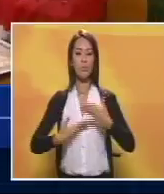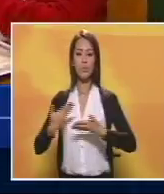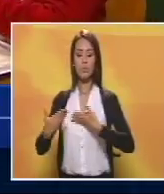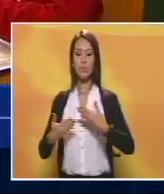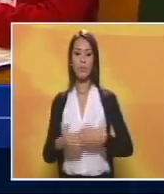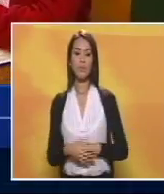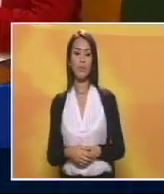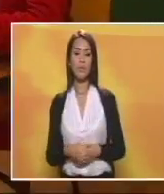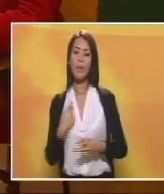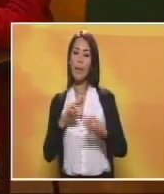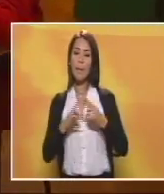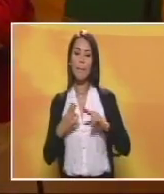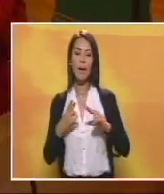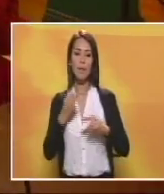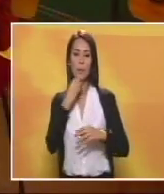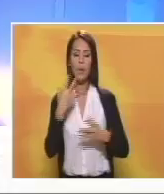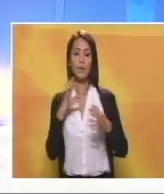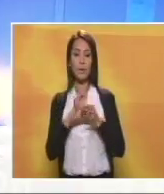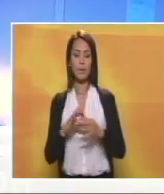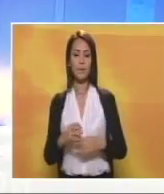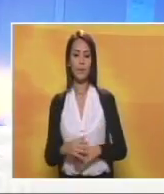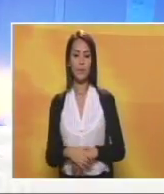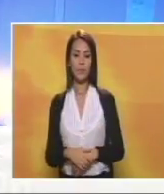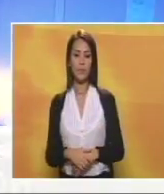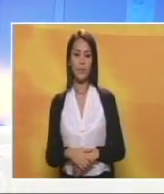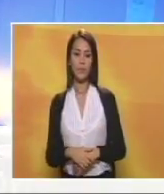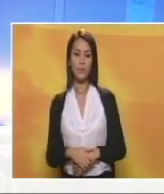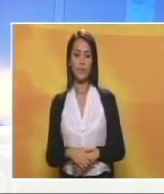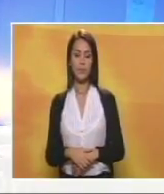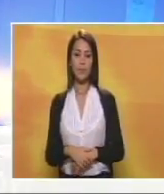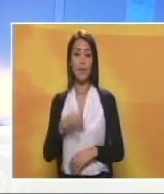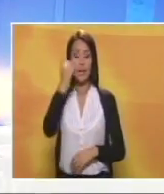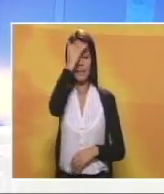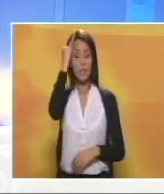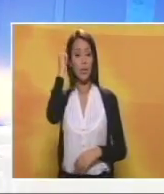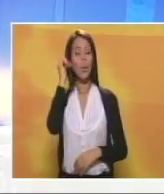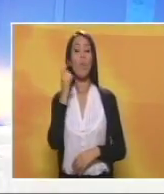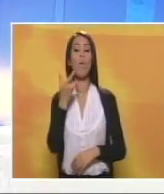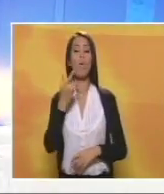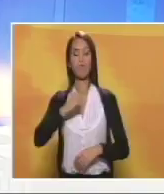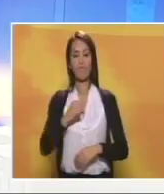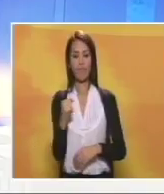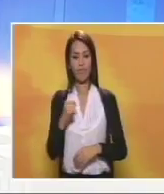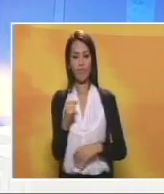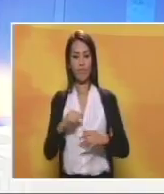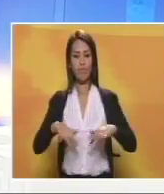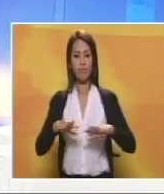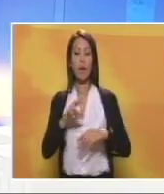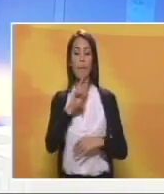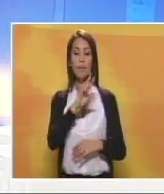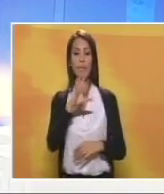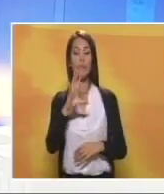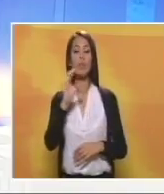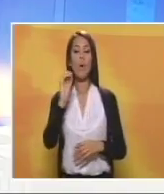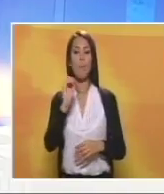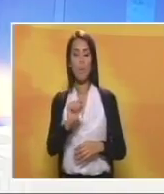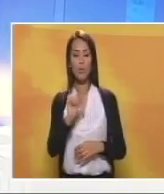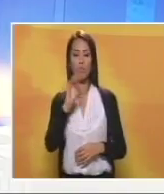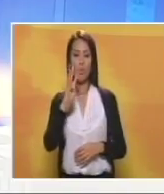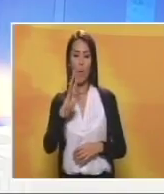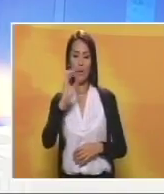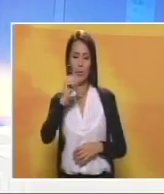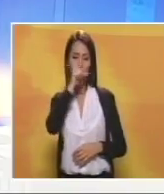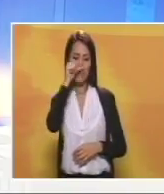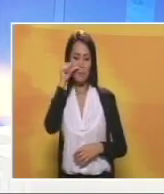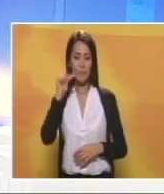una zona de paz, próspera y unida. En Yaracuy, funcionarios de la Guardia Nacional Bolivariana incautaron 25.4 kilos de droga en el